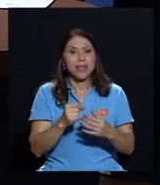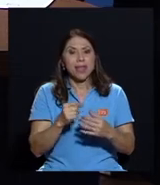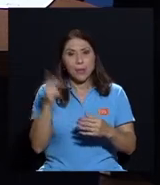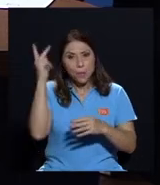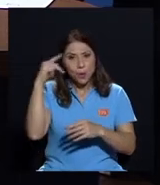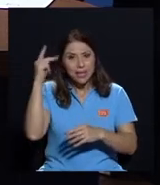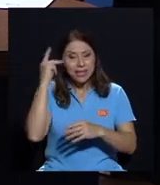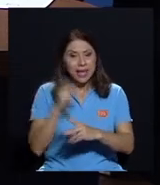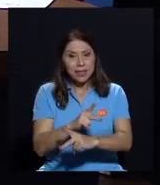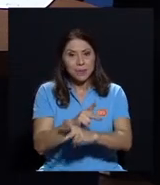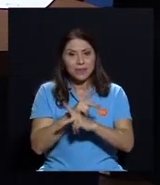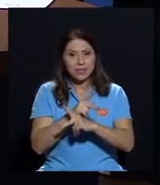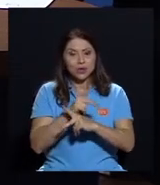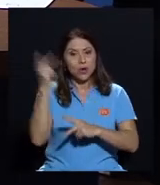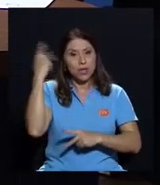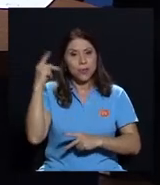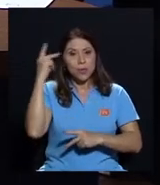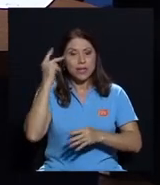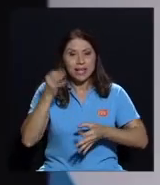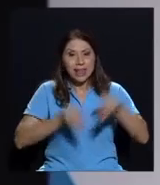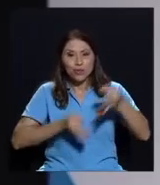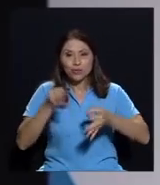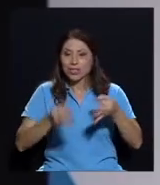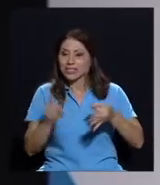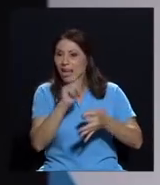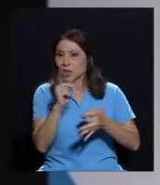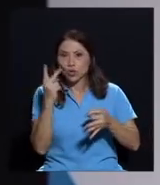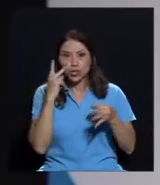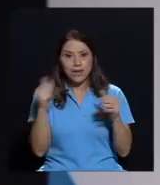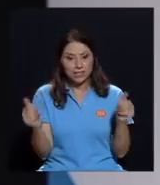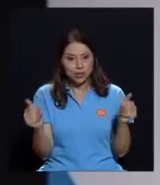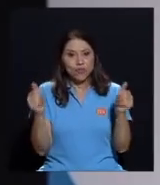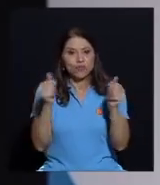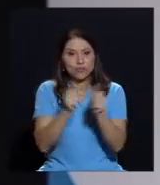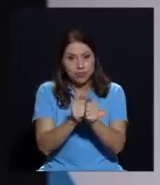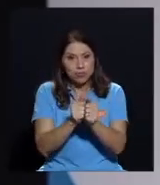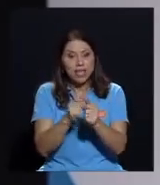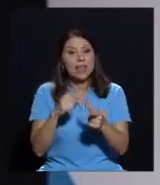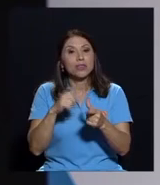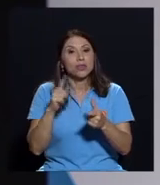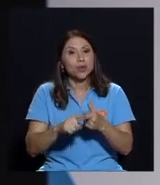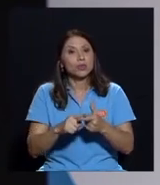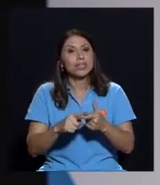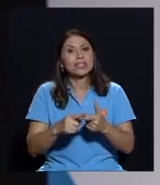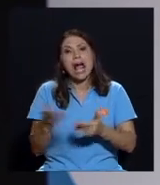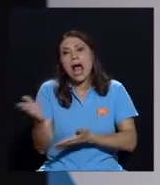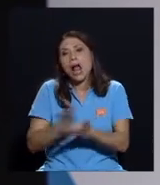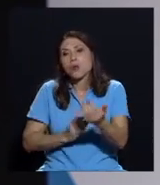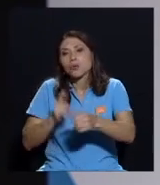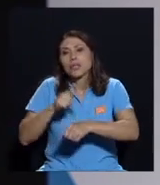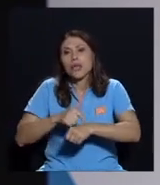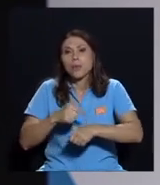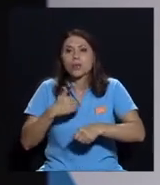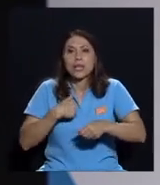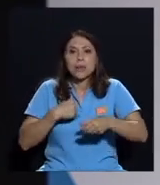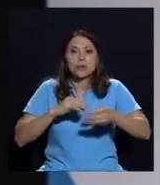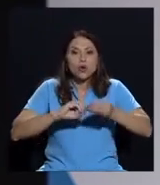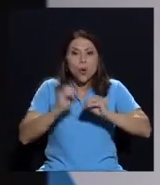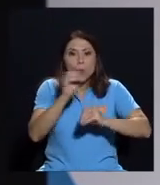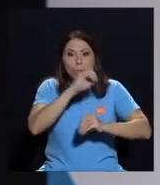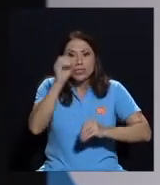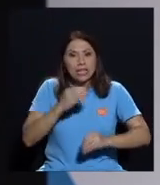de prevención y la política en la materia de justicia entonces a un tiempo que tenemos altos índices de decomisos y